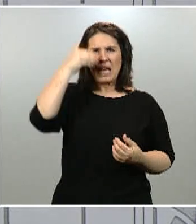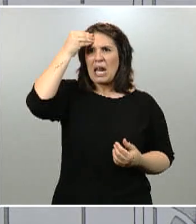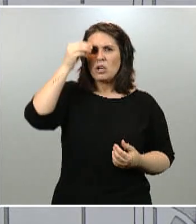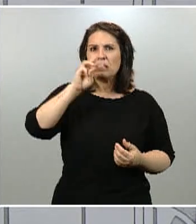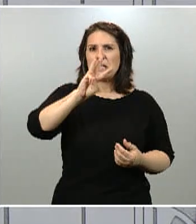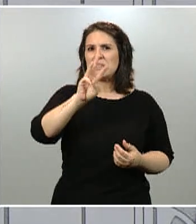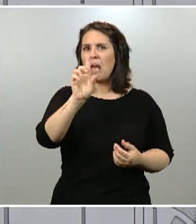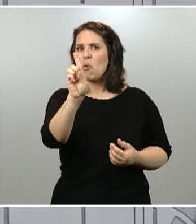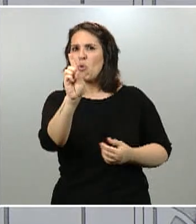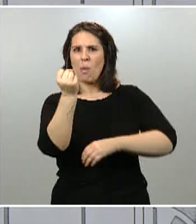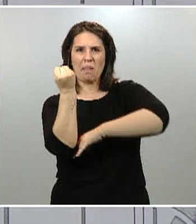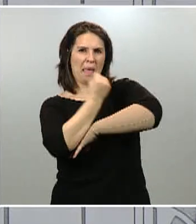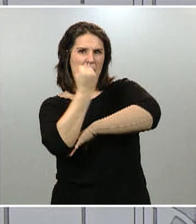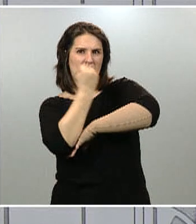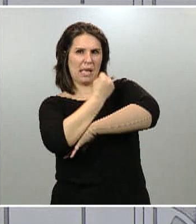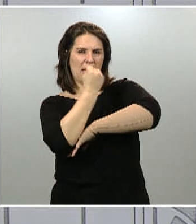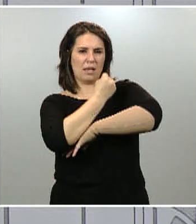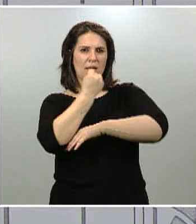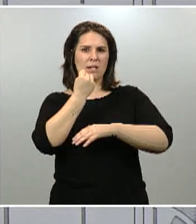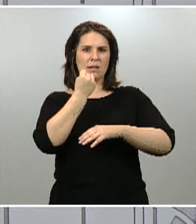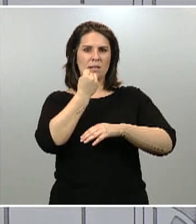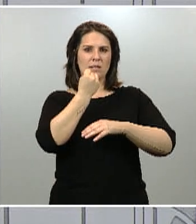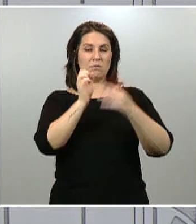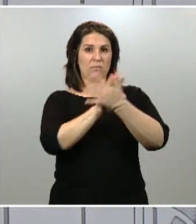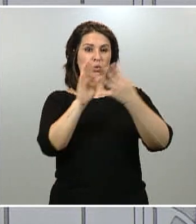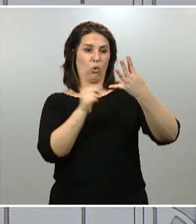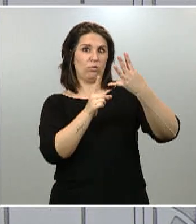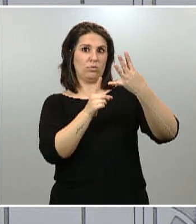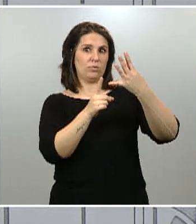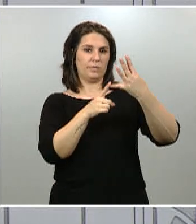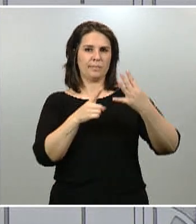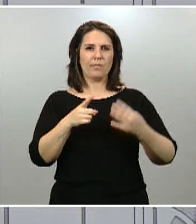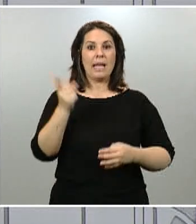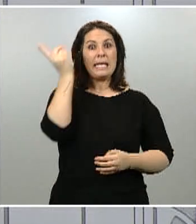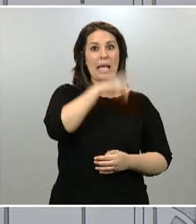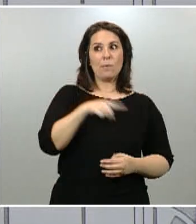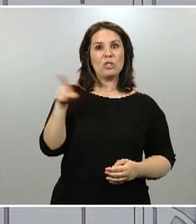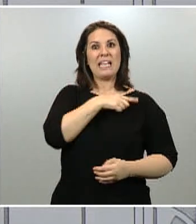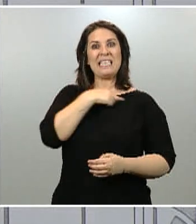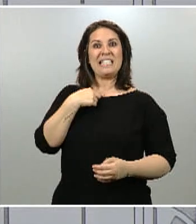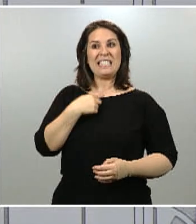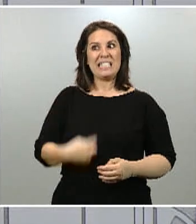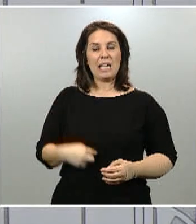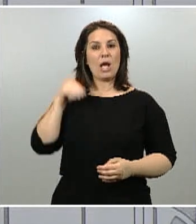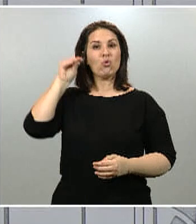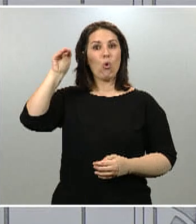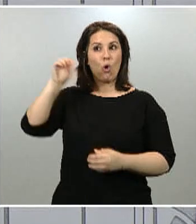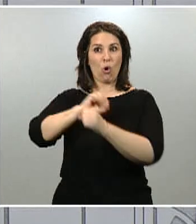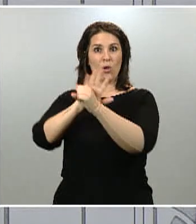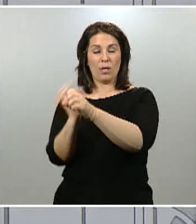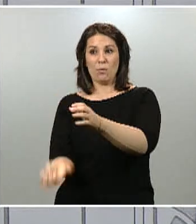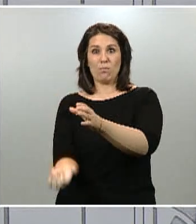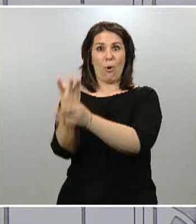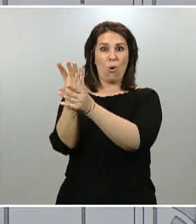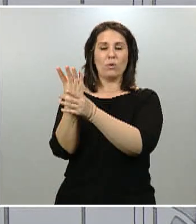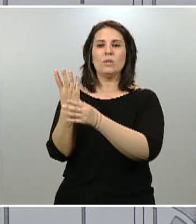casos referidos a la última semana de diciembre, sabíamos que en China el virus circulaba como mínimo desde la primera o finales de la primera